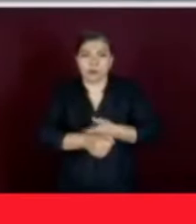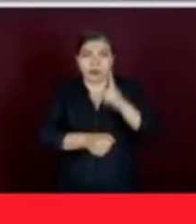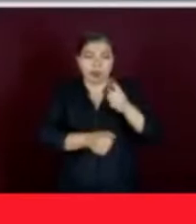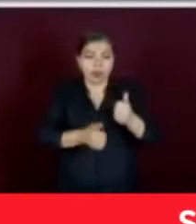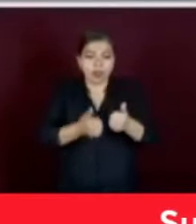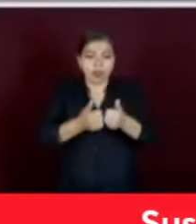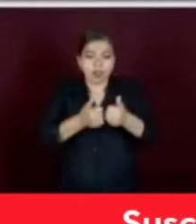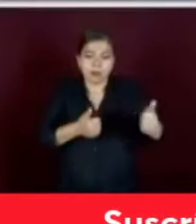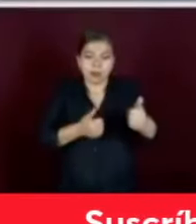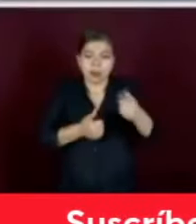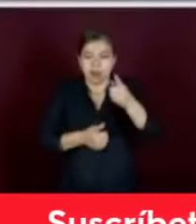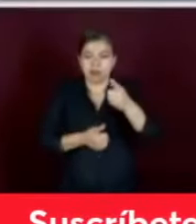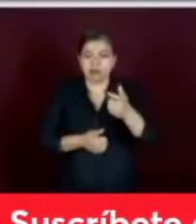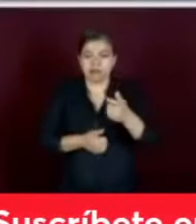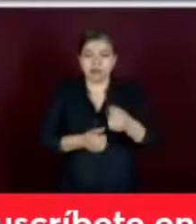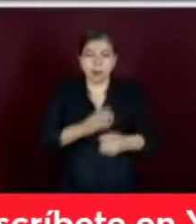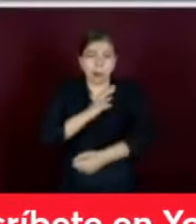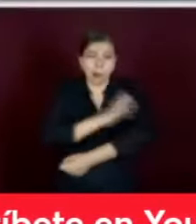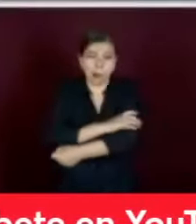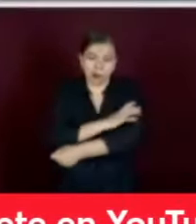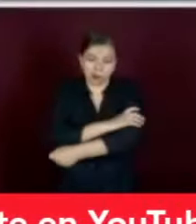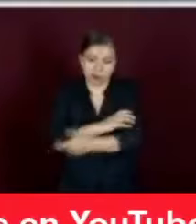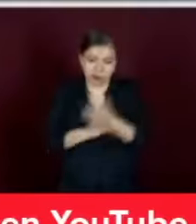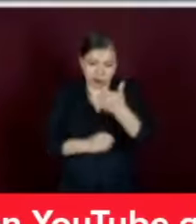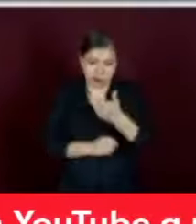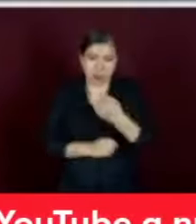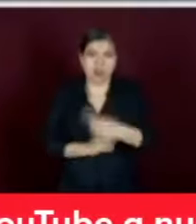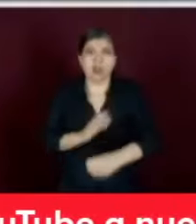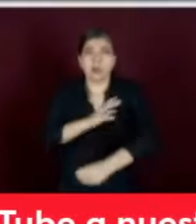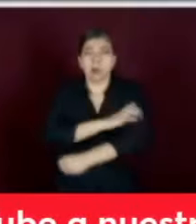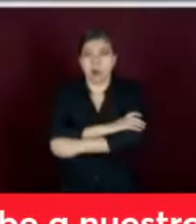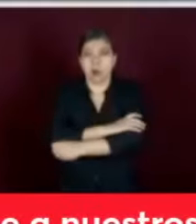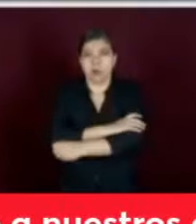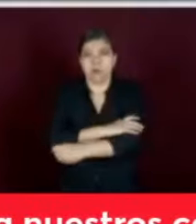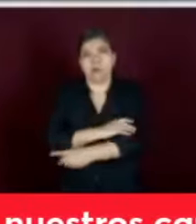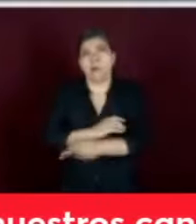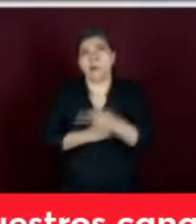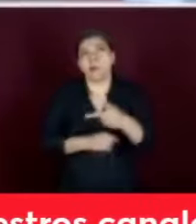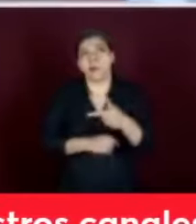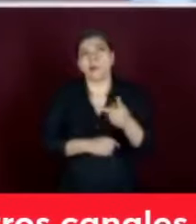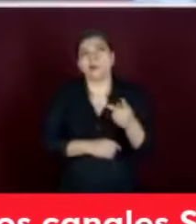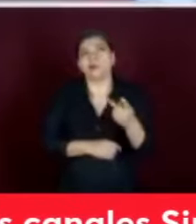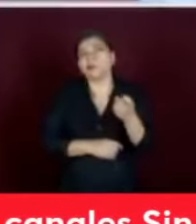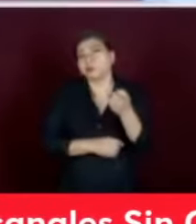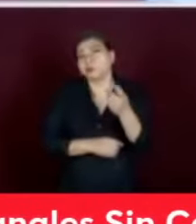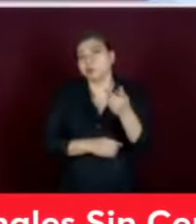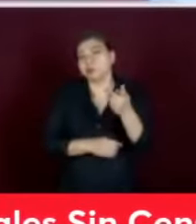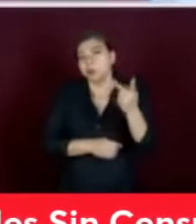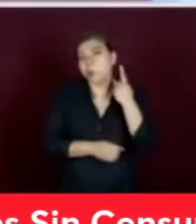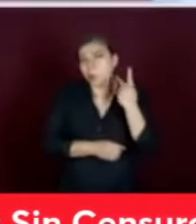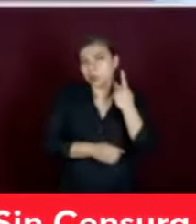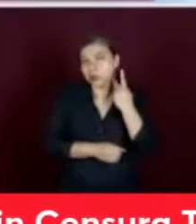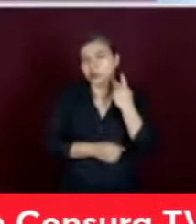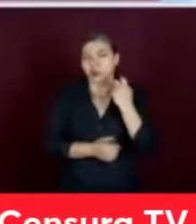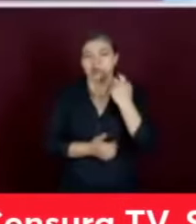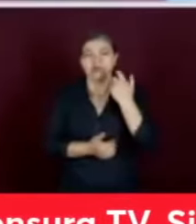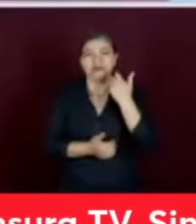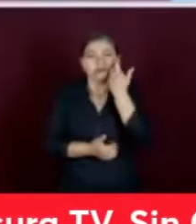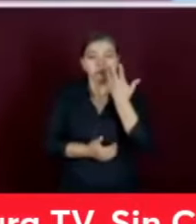del poder económico con el poder político y avanzar con un